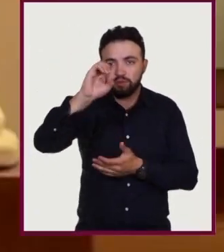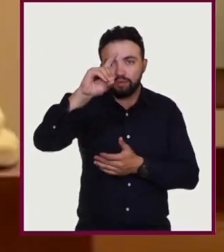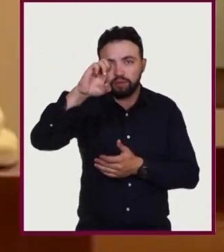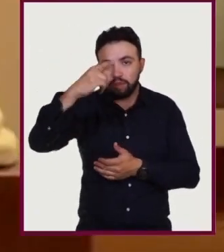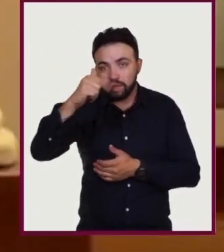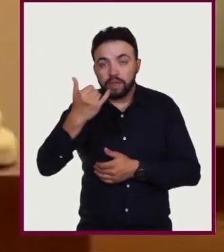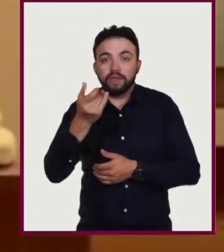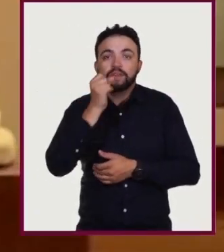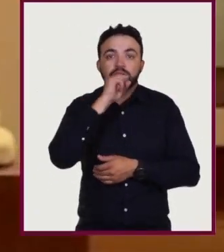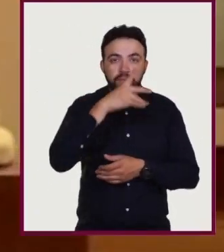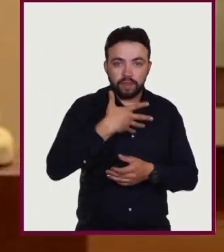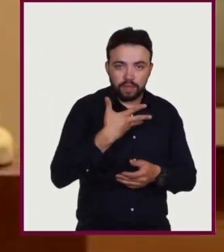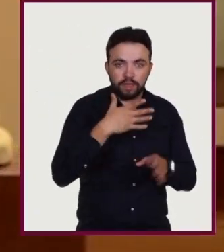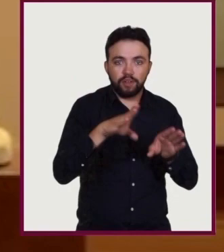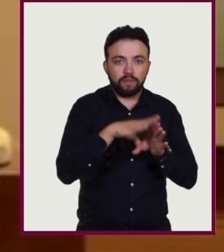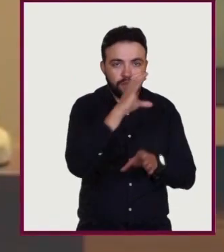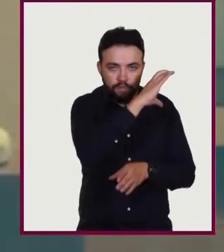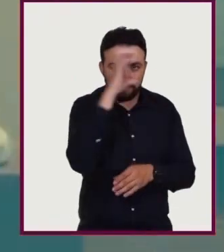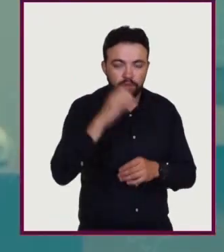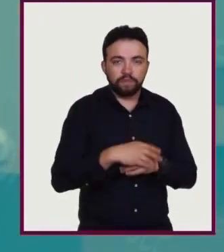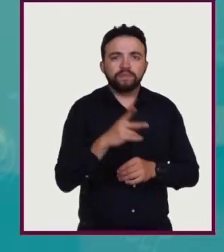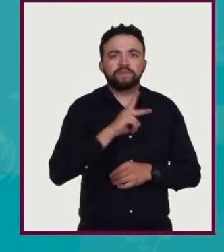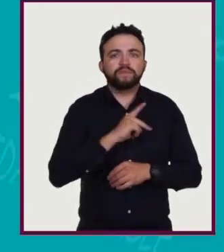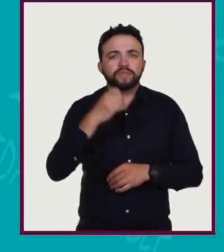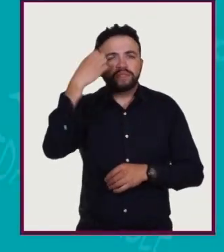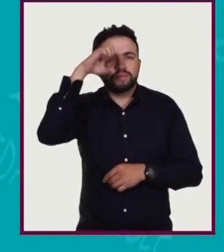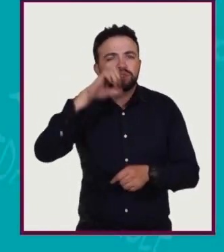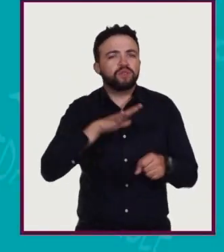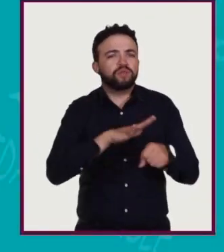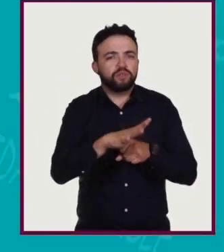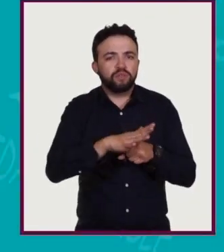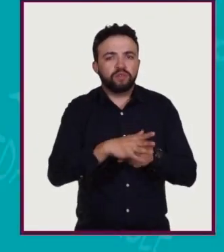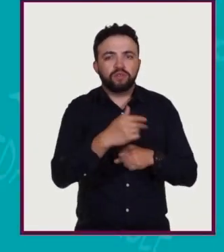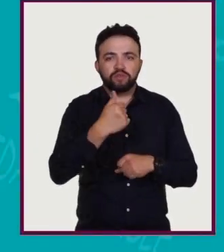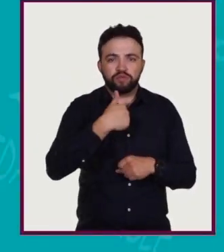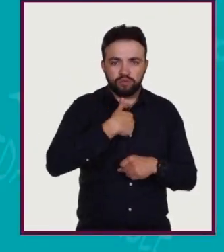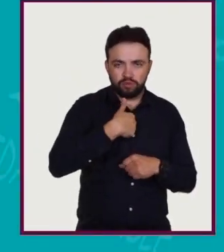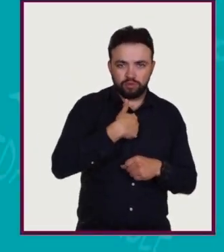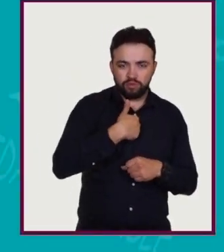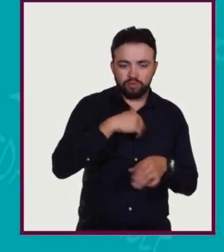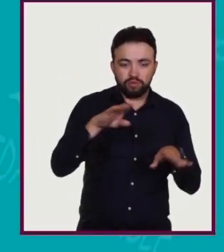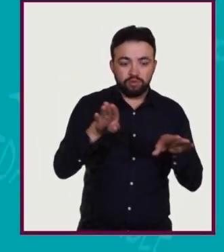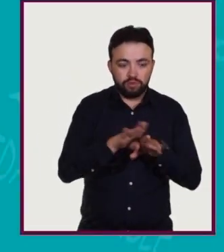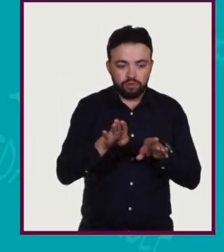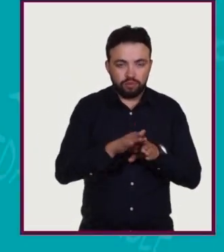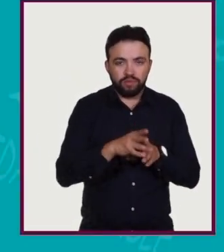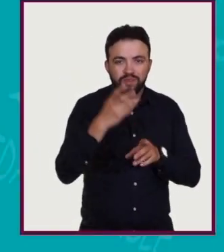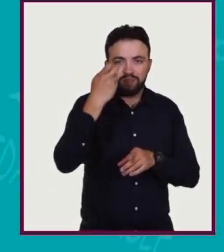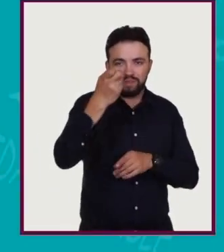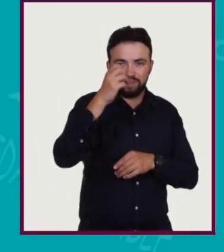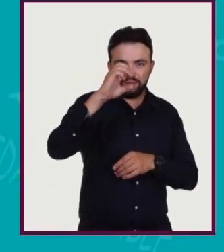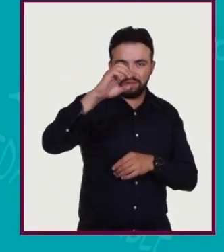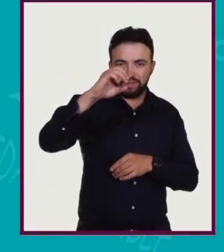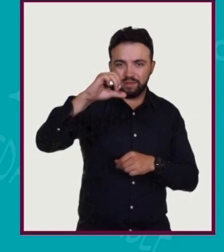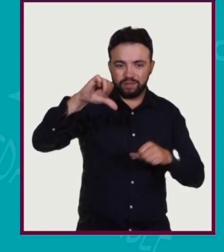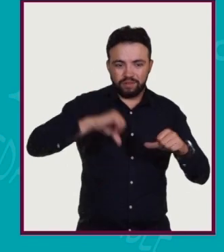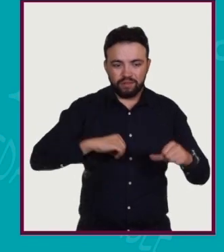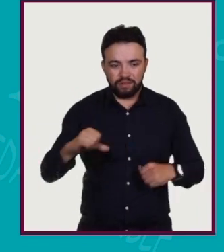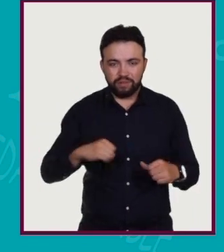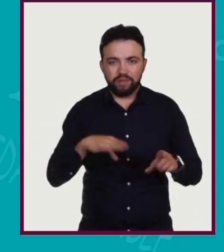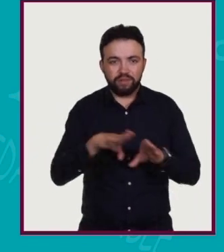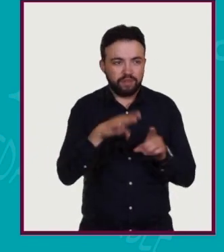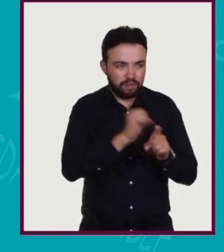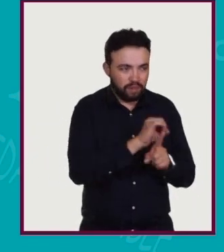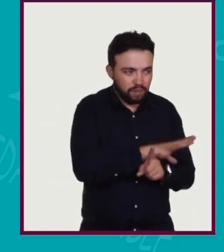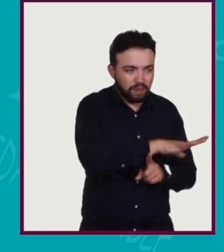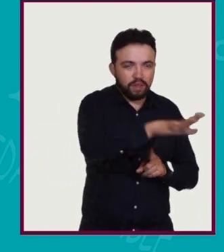digital. Mi experiencia en el MUNAL fue tratar de circular estas obras de arte abriendo sus sentidos a